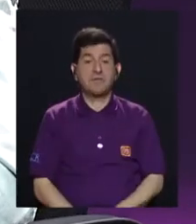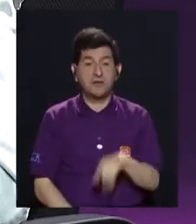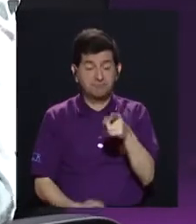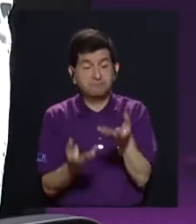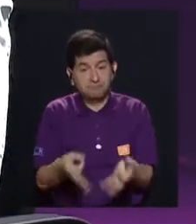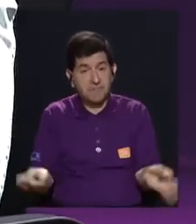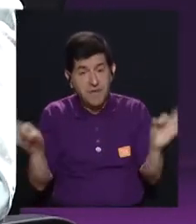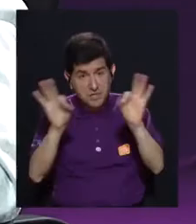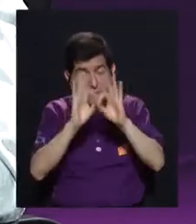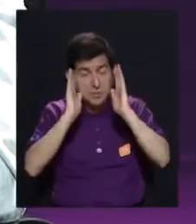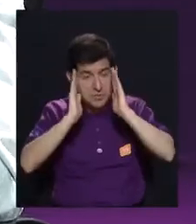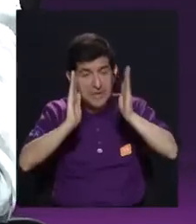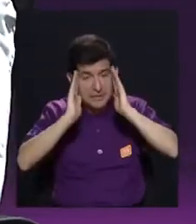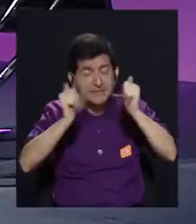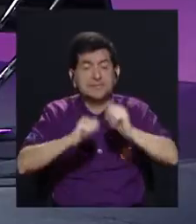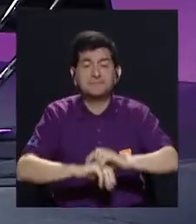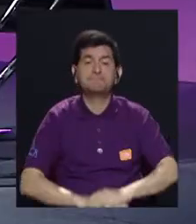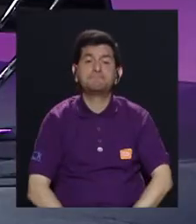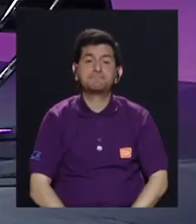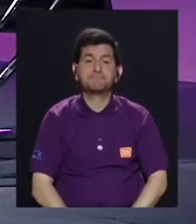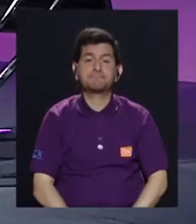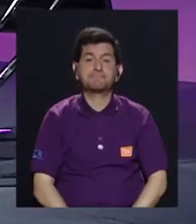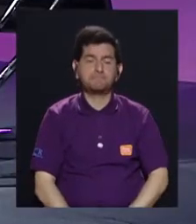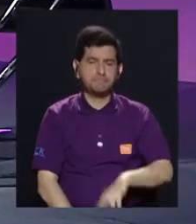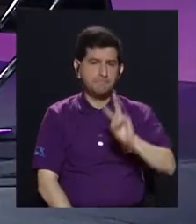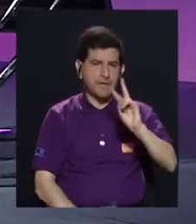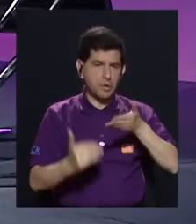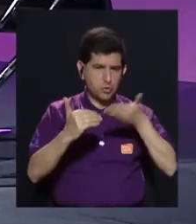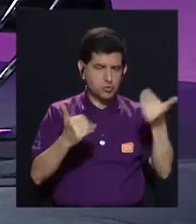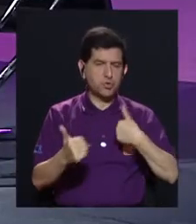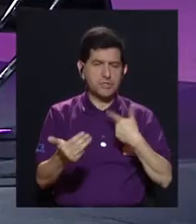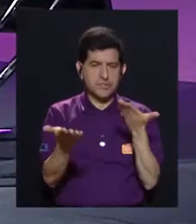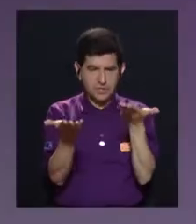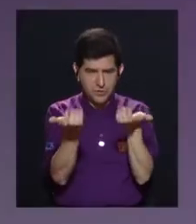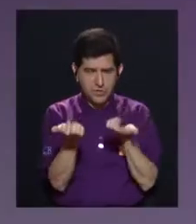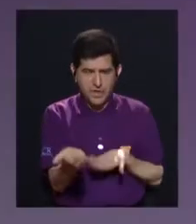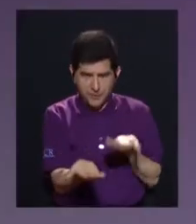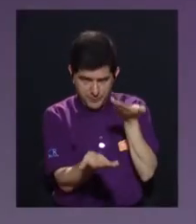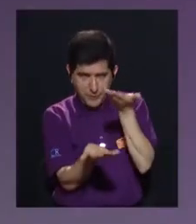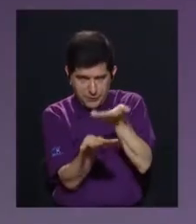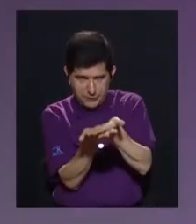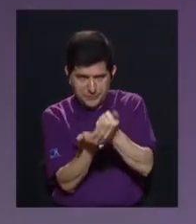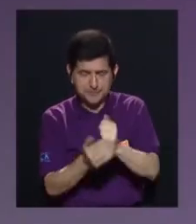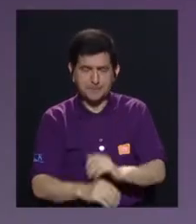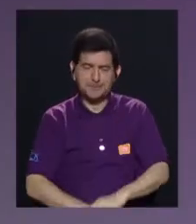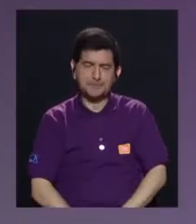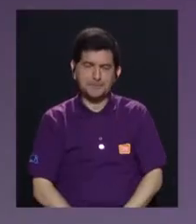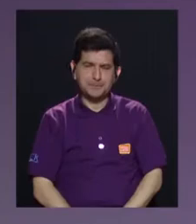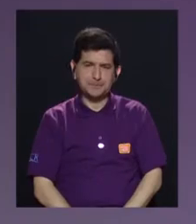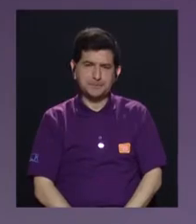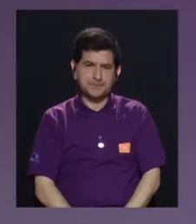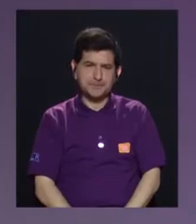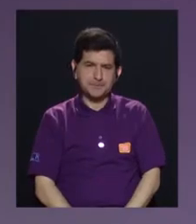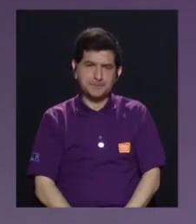importante abordarlo bueno dos cosas que quisiera plantear aquí es que